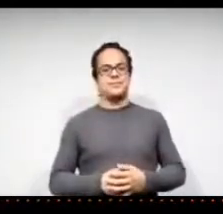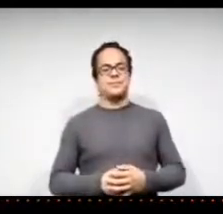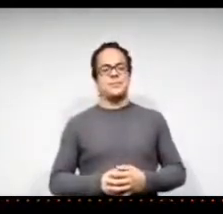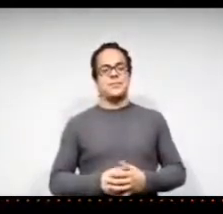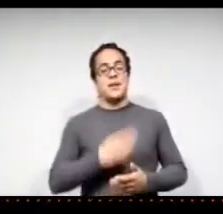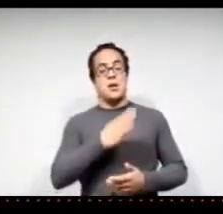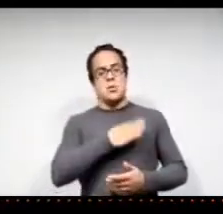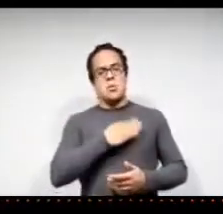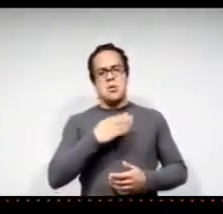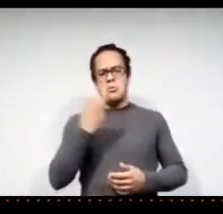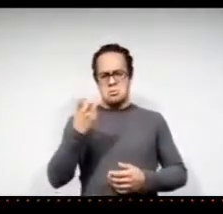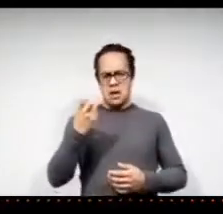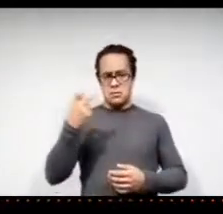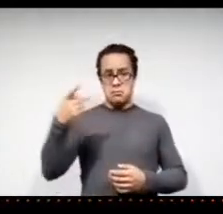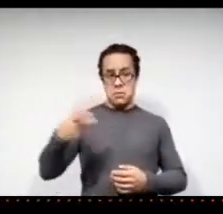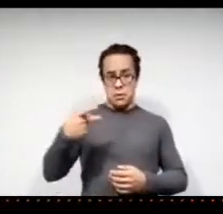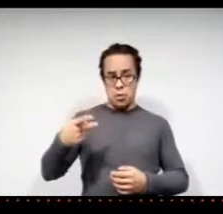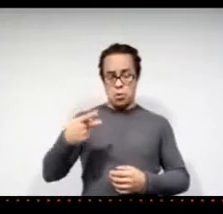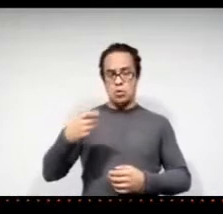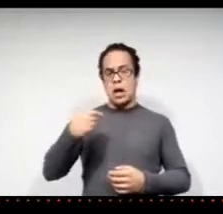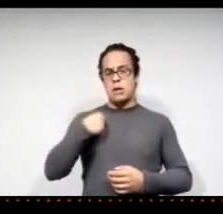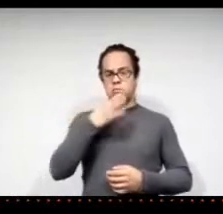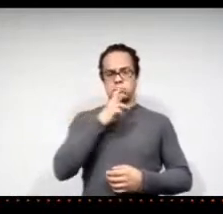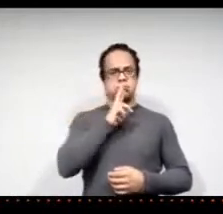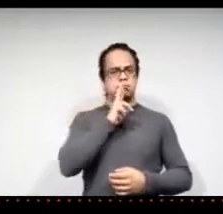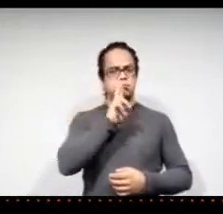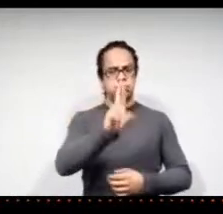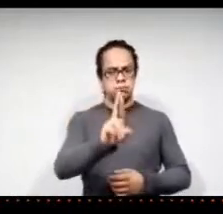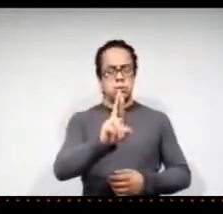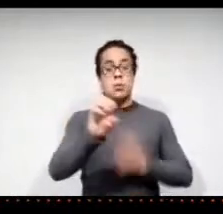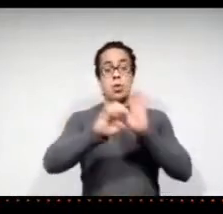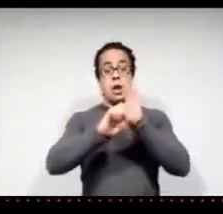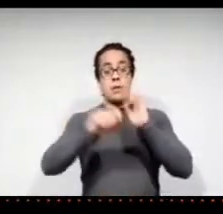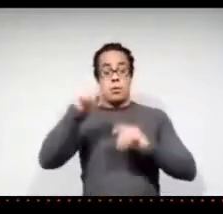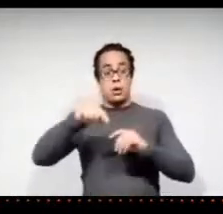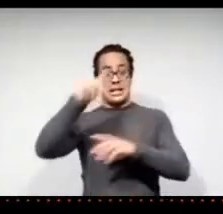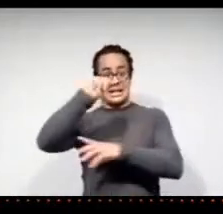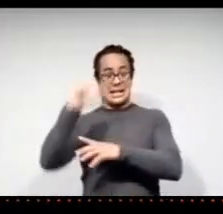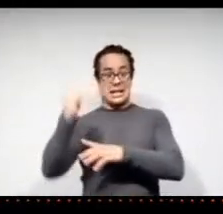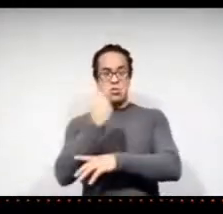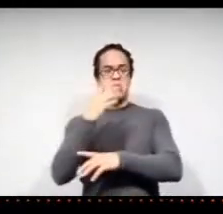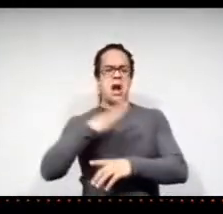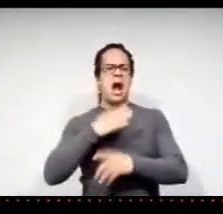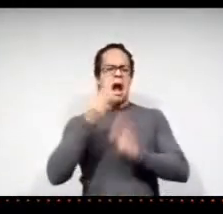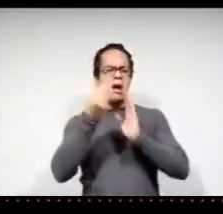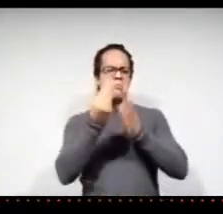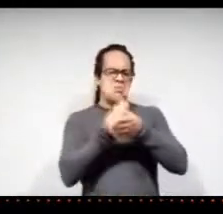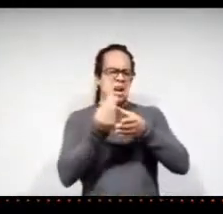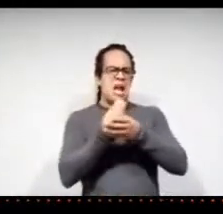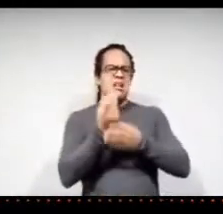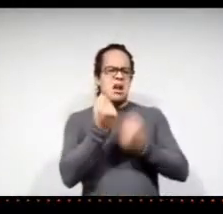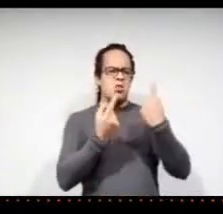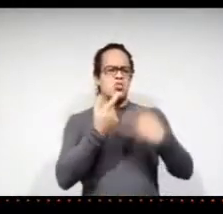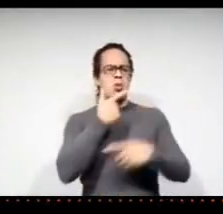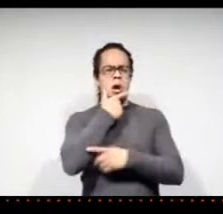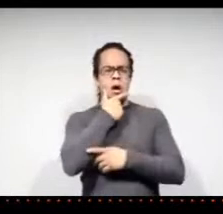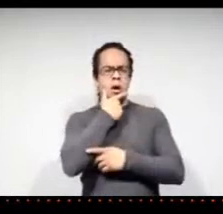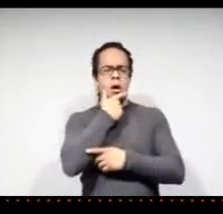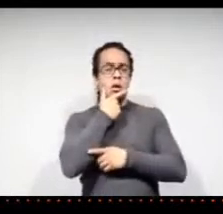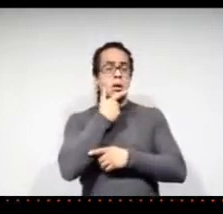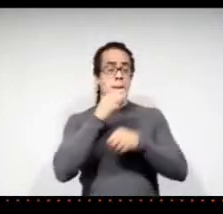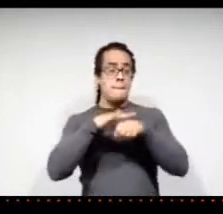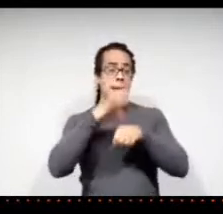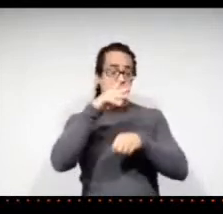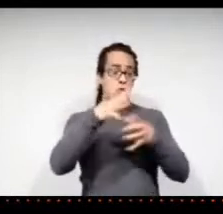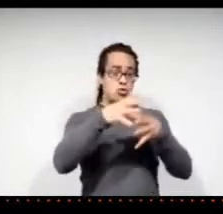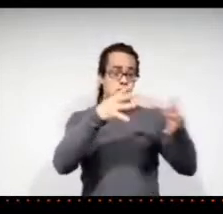Contestando un poco las preguntas, el TEC imparte algunos cursos en inglés, la mayor parte de los cursos se imparten en español, hay